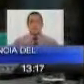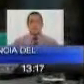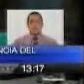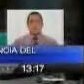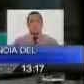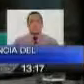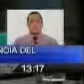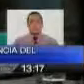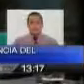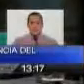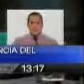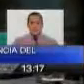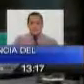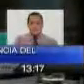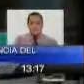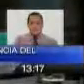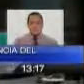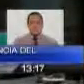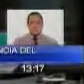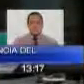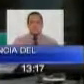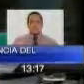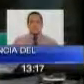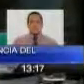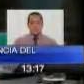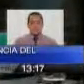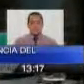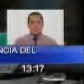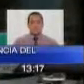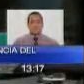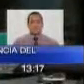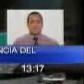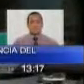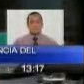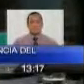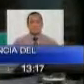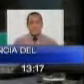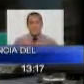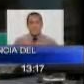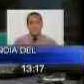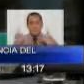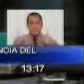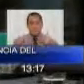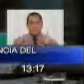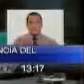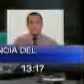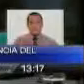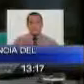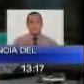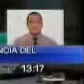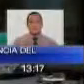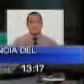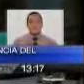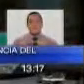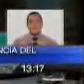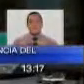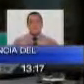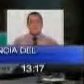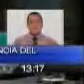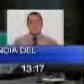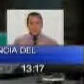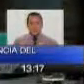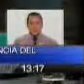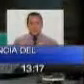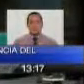de interferir en lo más absoluto en la decisión que el Poder Judicial iba a tomar en